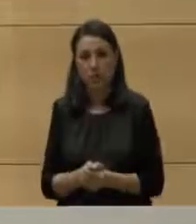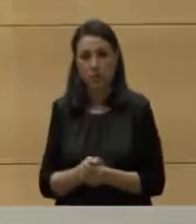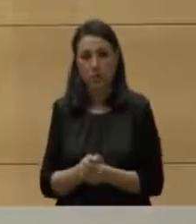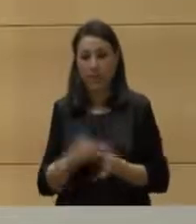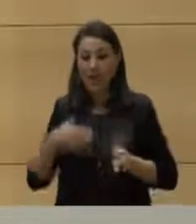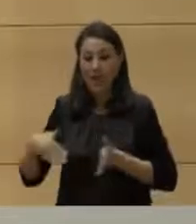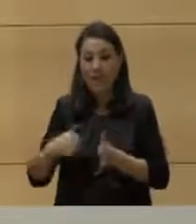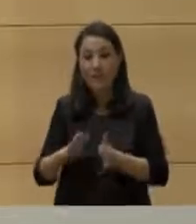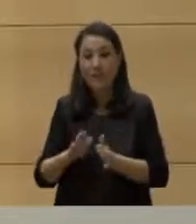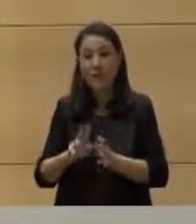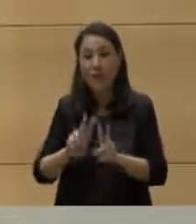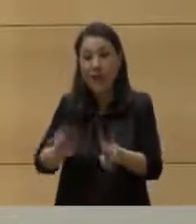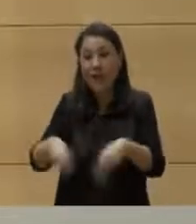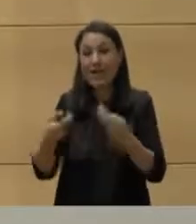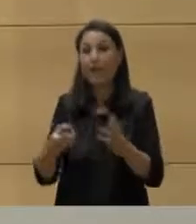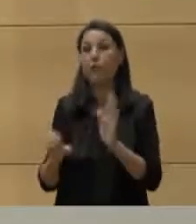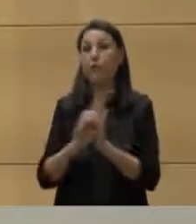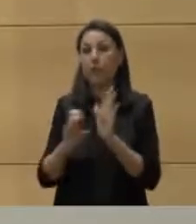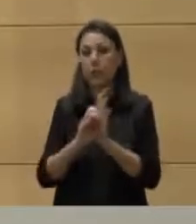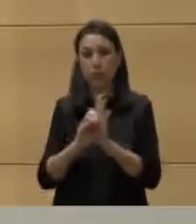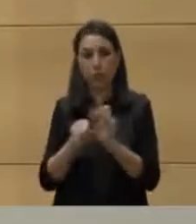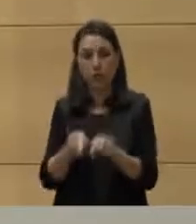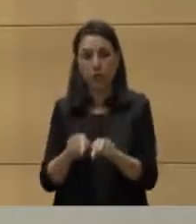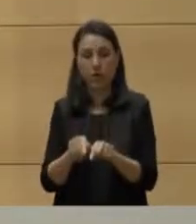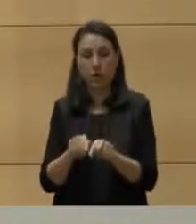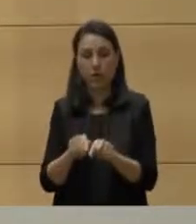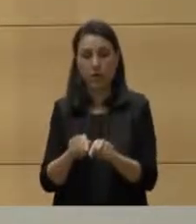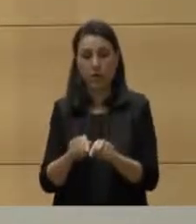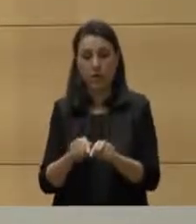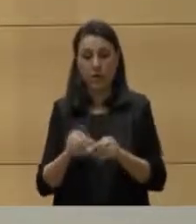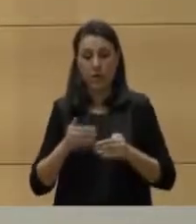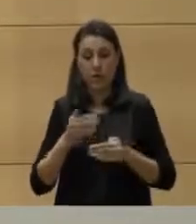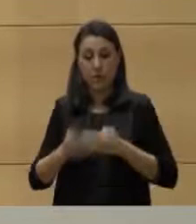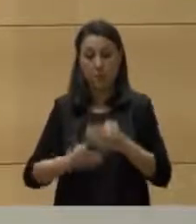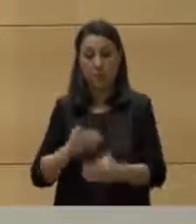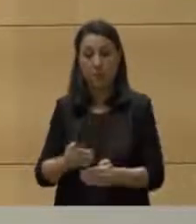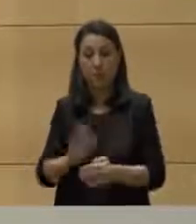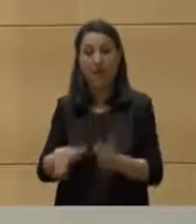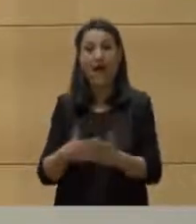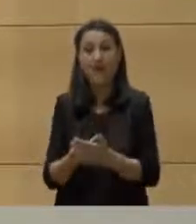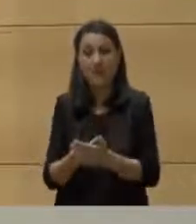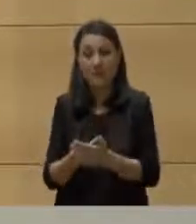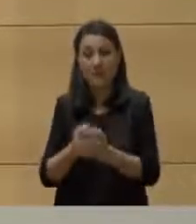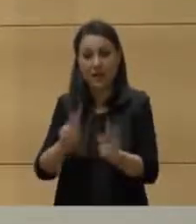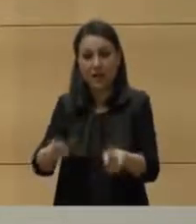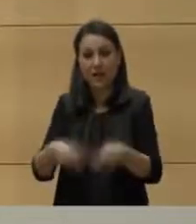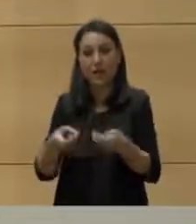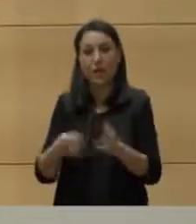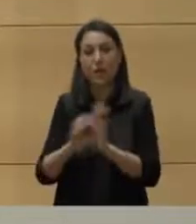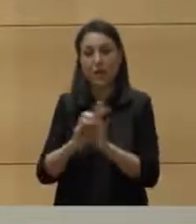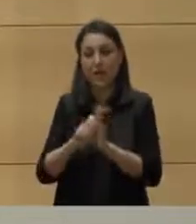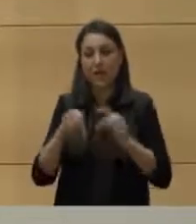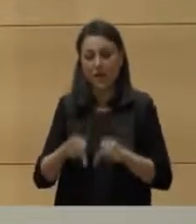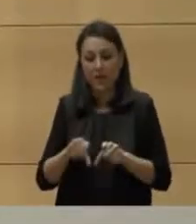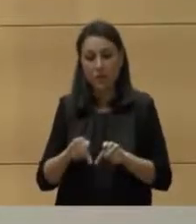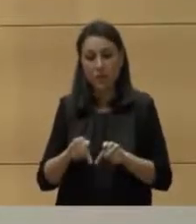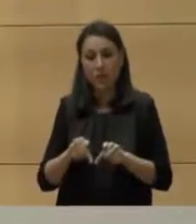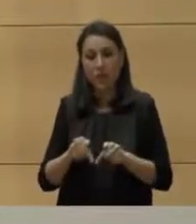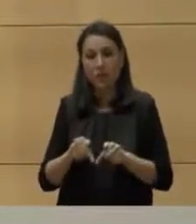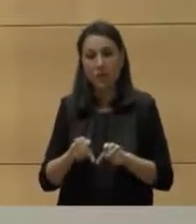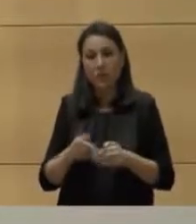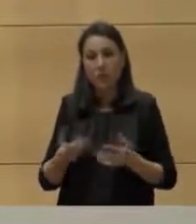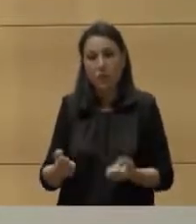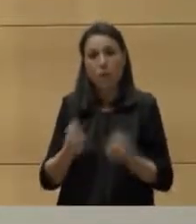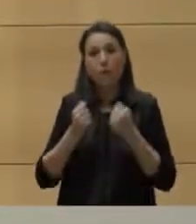lleva a la reforma de la Constitución desde el proceso constituyente es un camino de acumulación de fuerzas